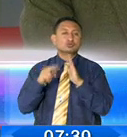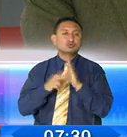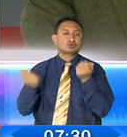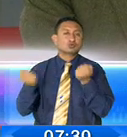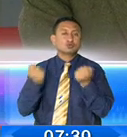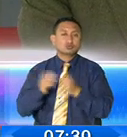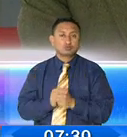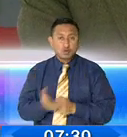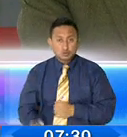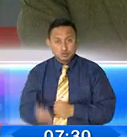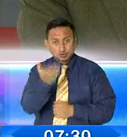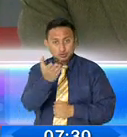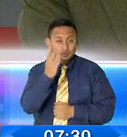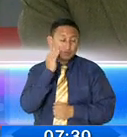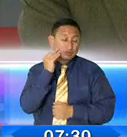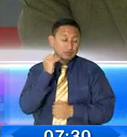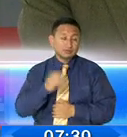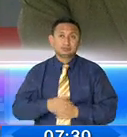usted y su expertise, doctor?